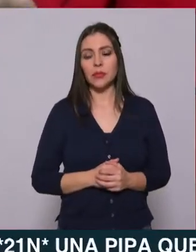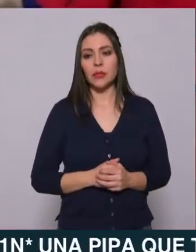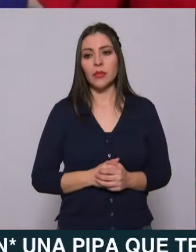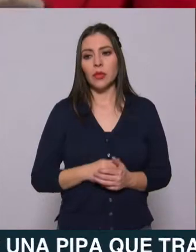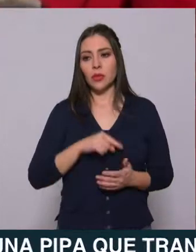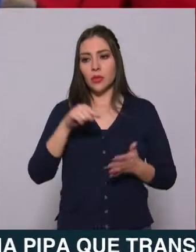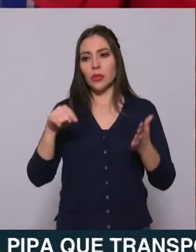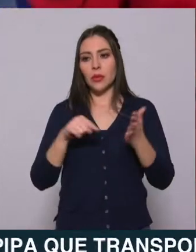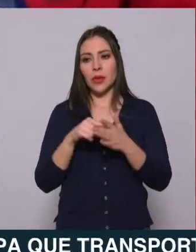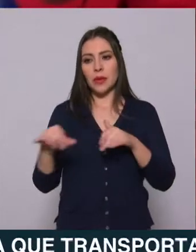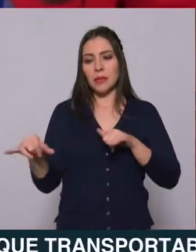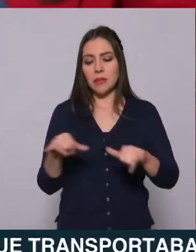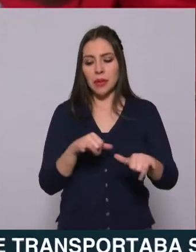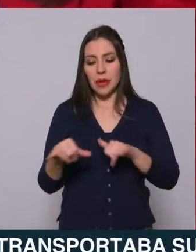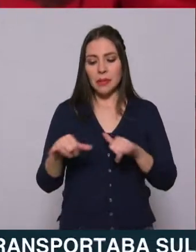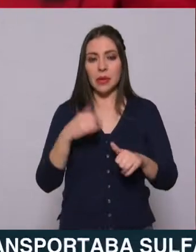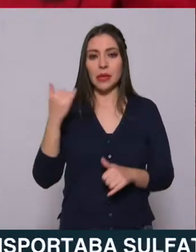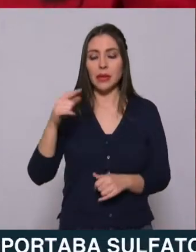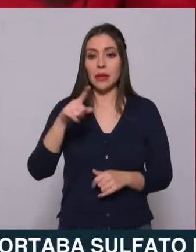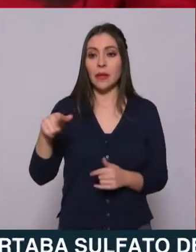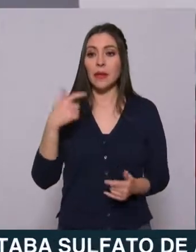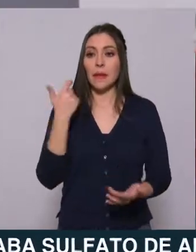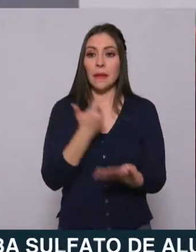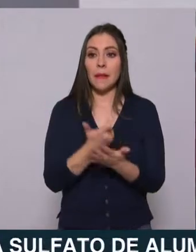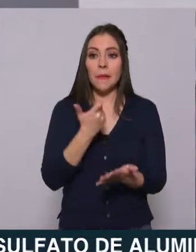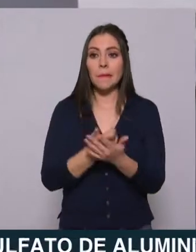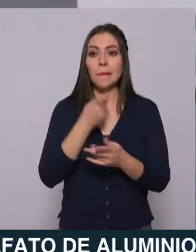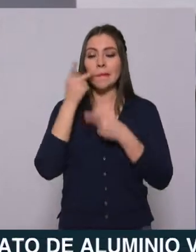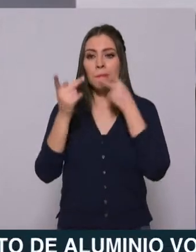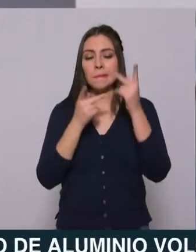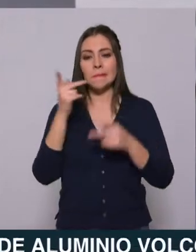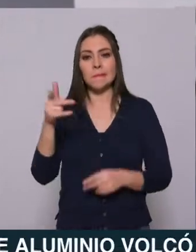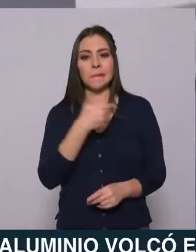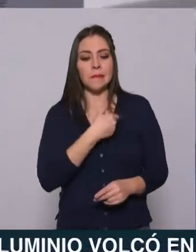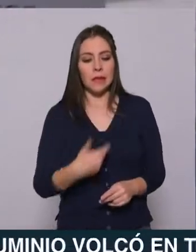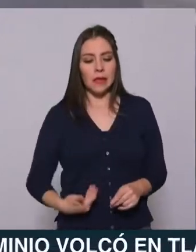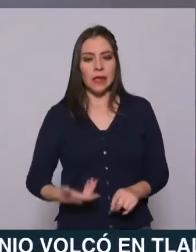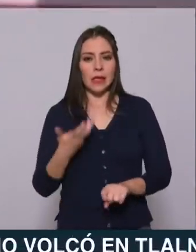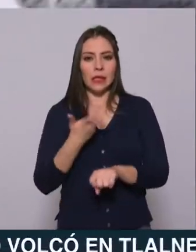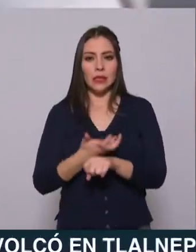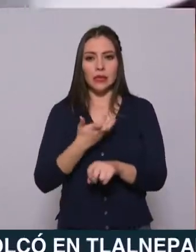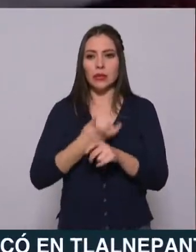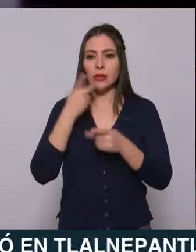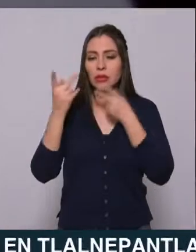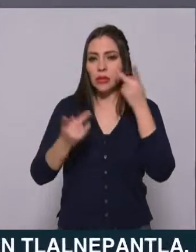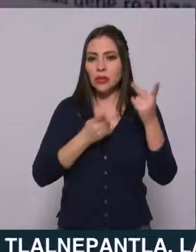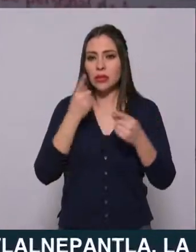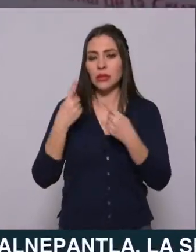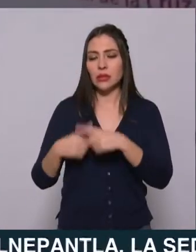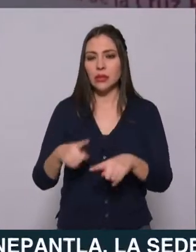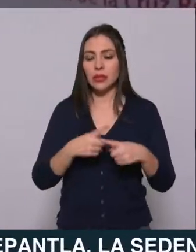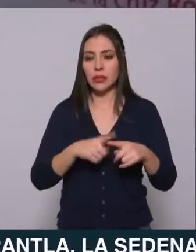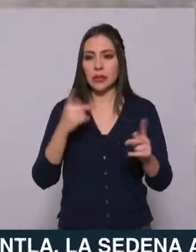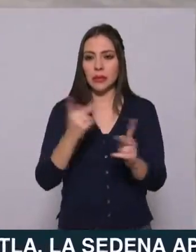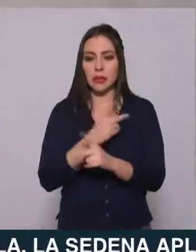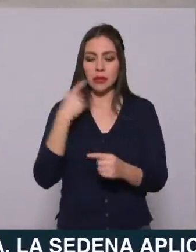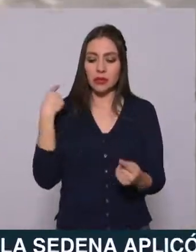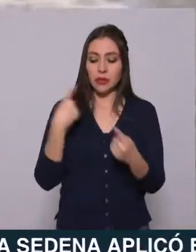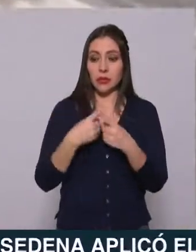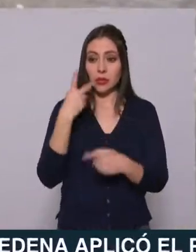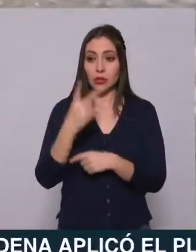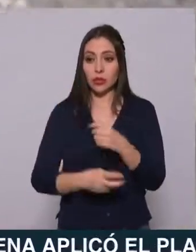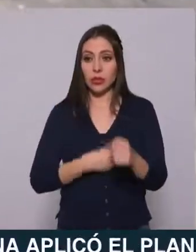localización geográfica y ante las amenazas de Trump y ante todo lo que ha sucedido en la política migratoria, sobre todo en estos últimos 2